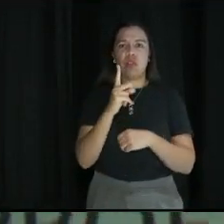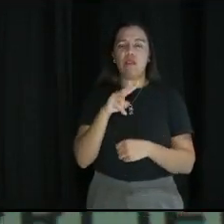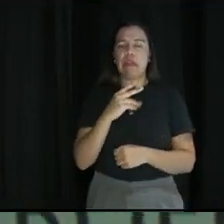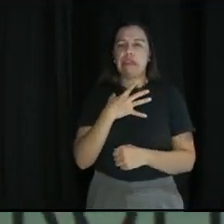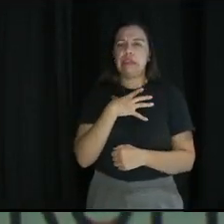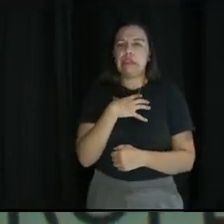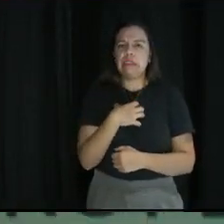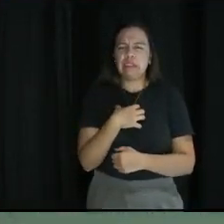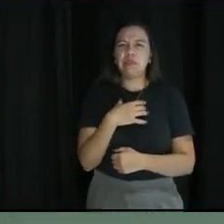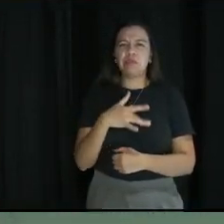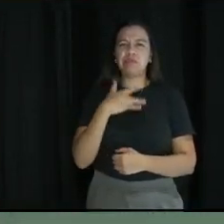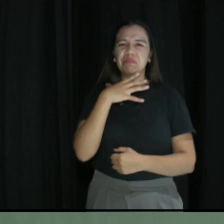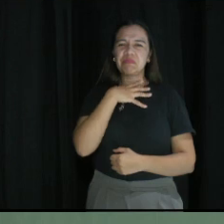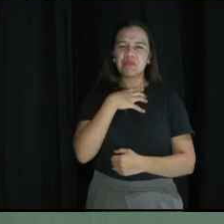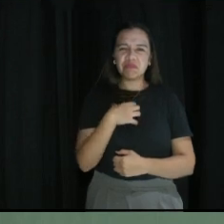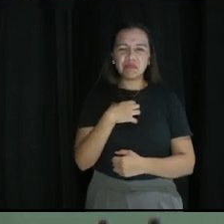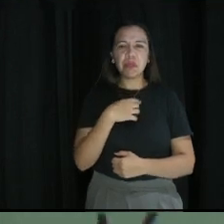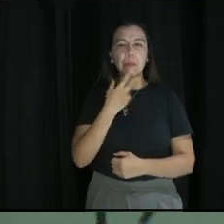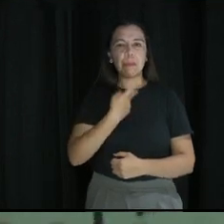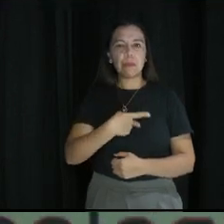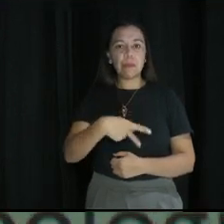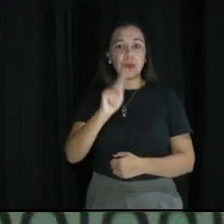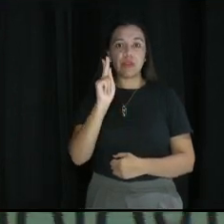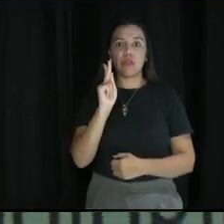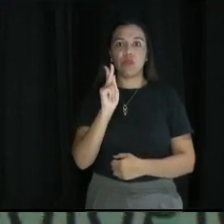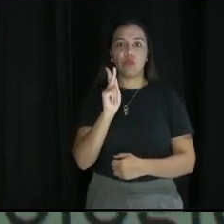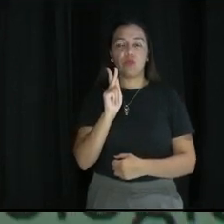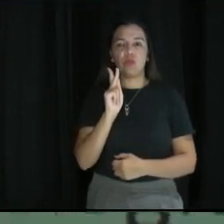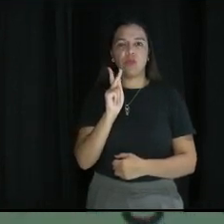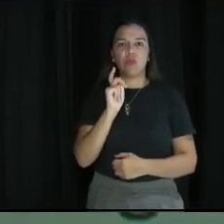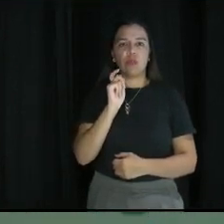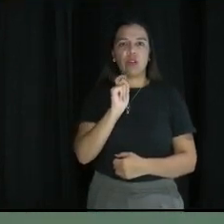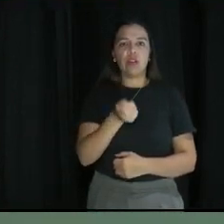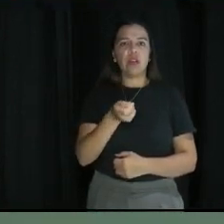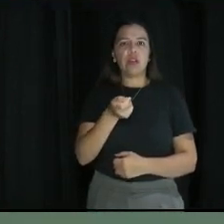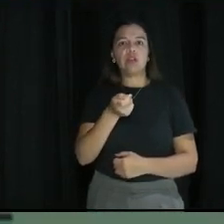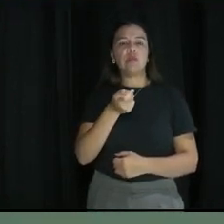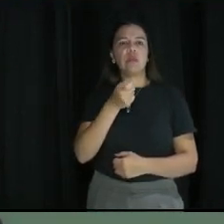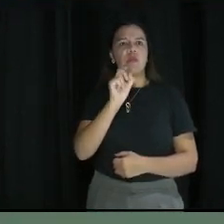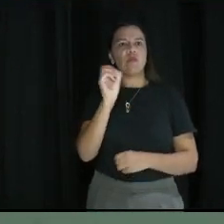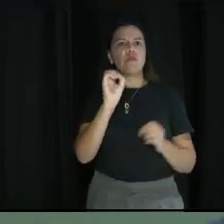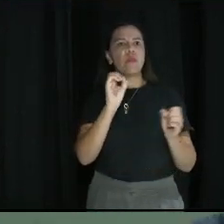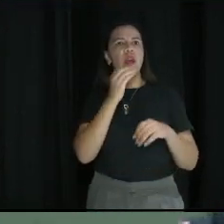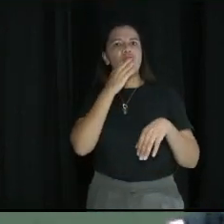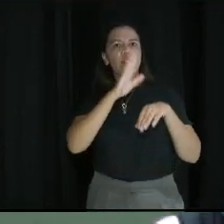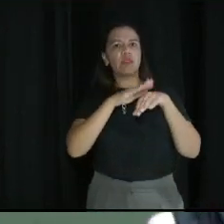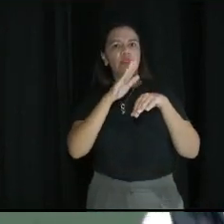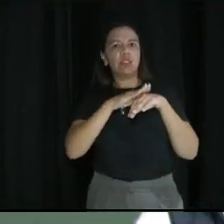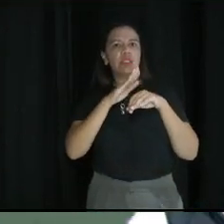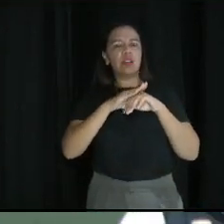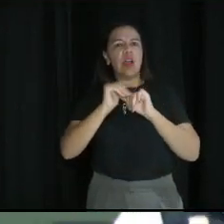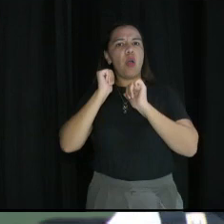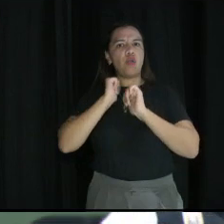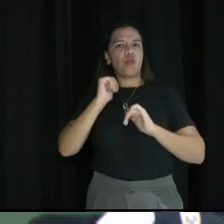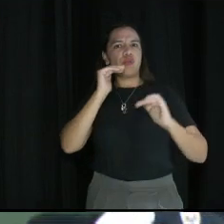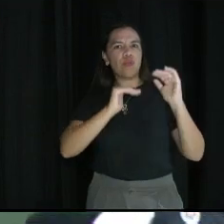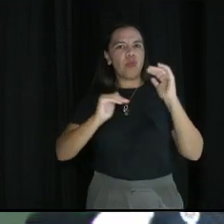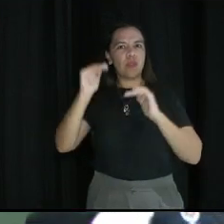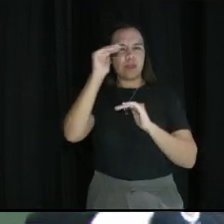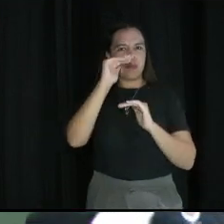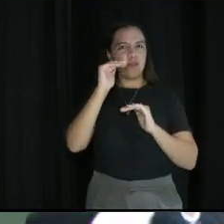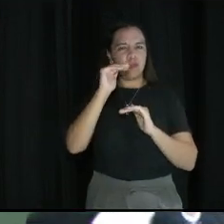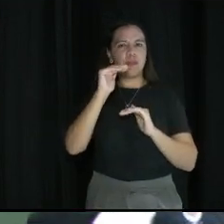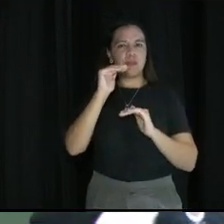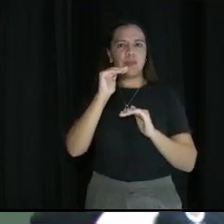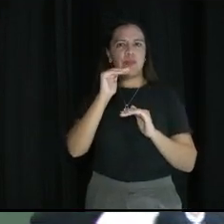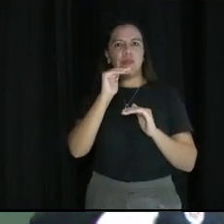lastimoso. Sin embargo, en ningún momento dan de conocimiento a la autoridad